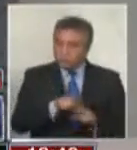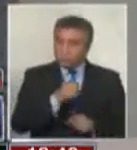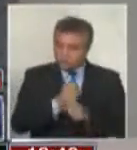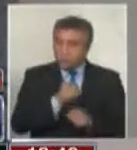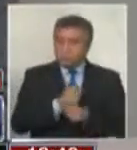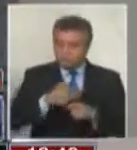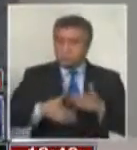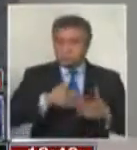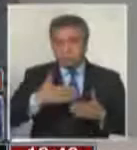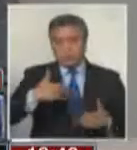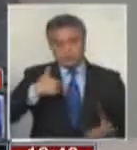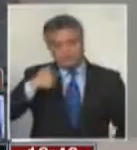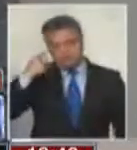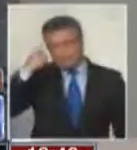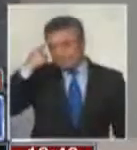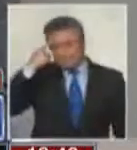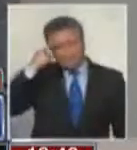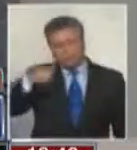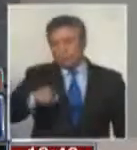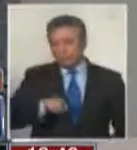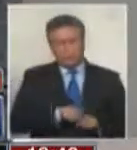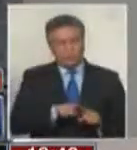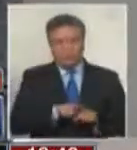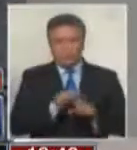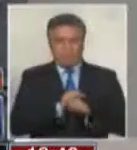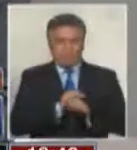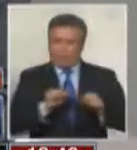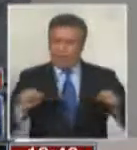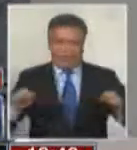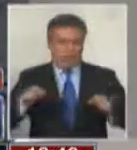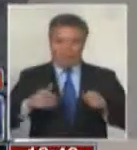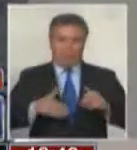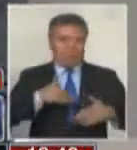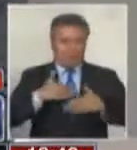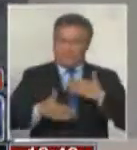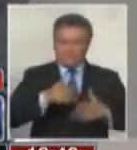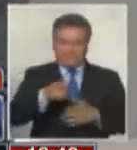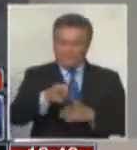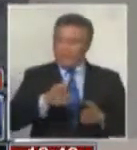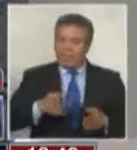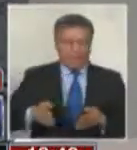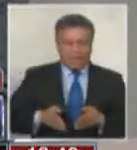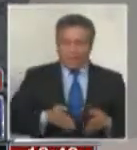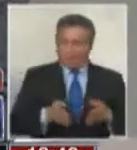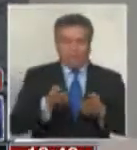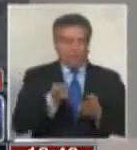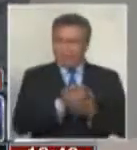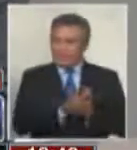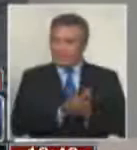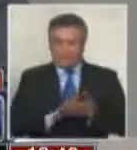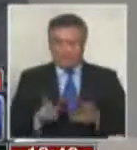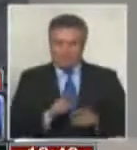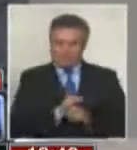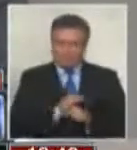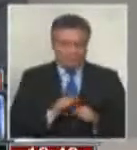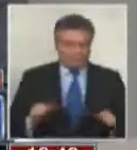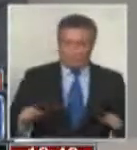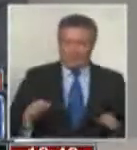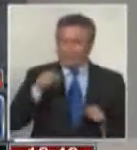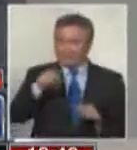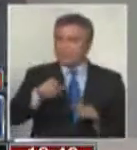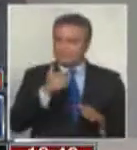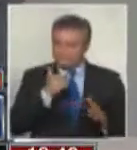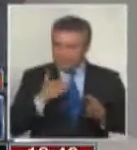a mi juicio del todo contraindicado para avanzar en el camino de la gratuidad y en el camino de la